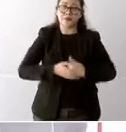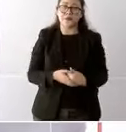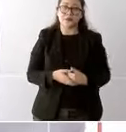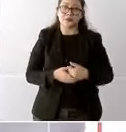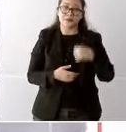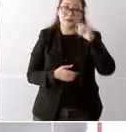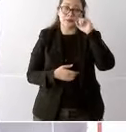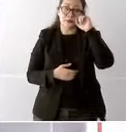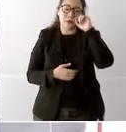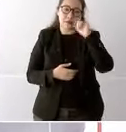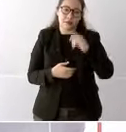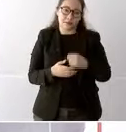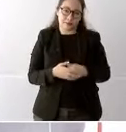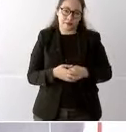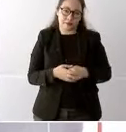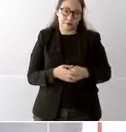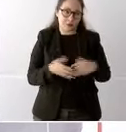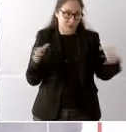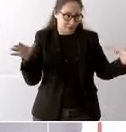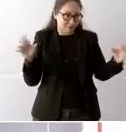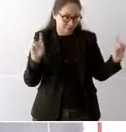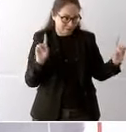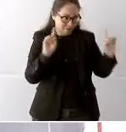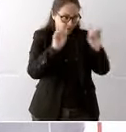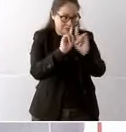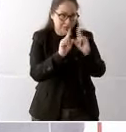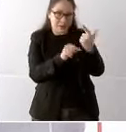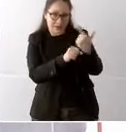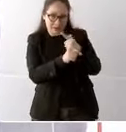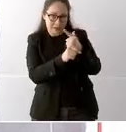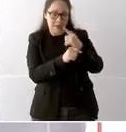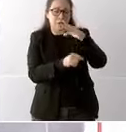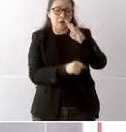con el licenciado Bartlett,